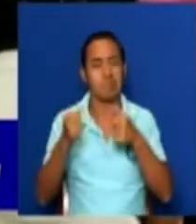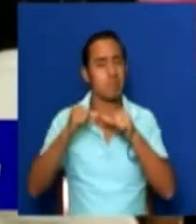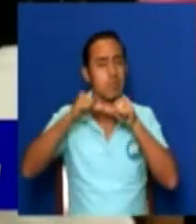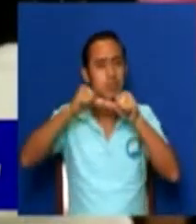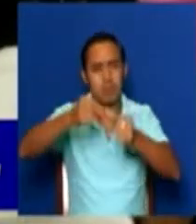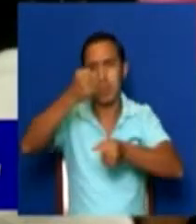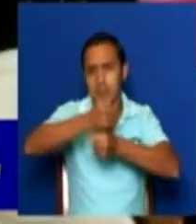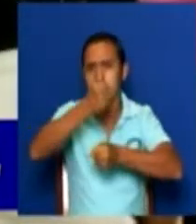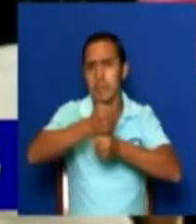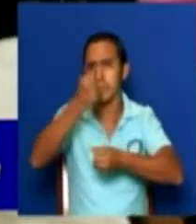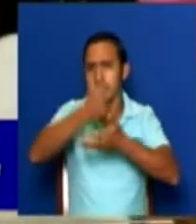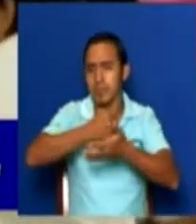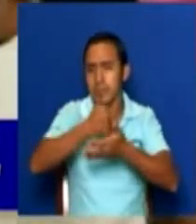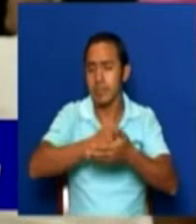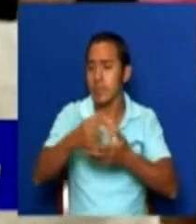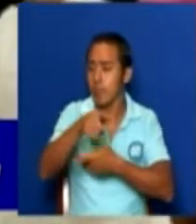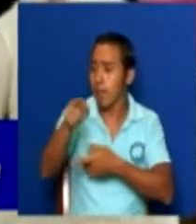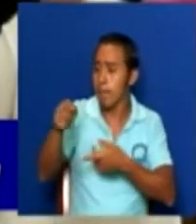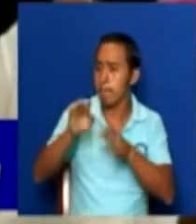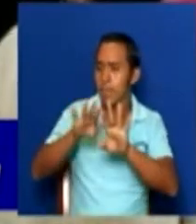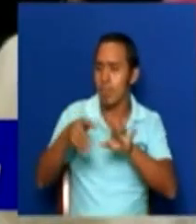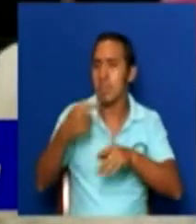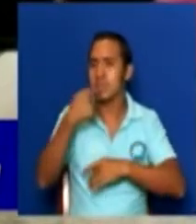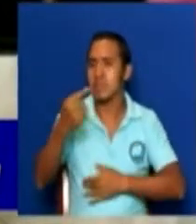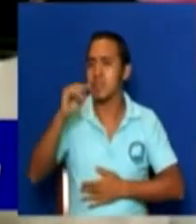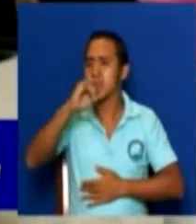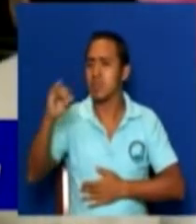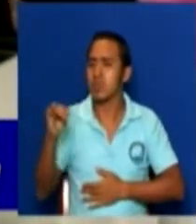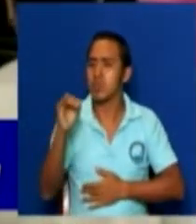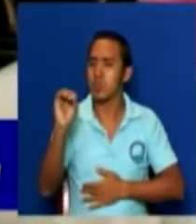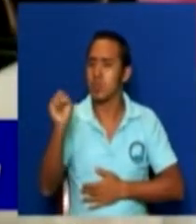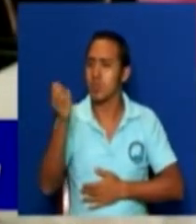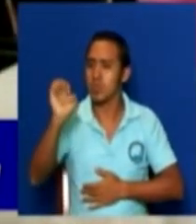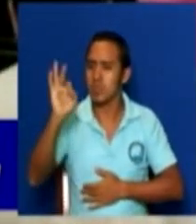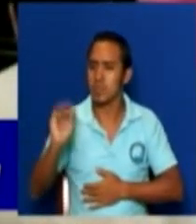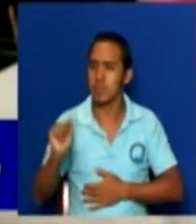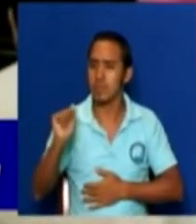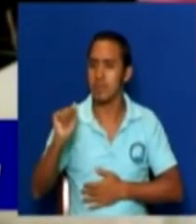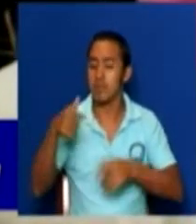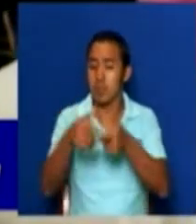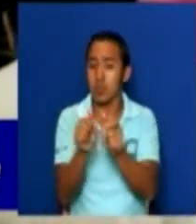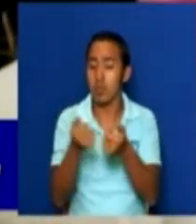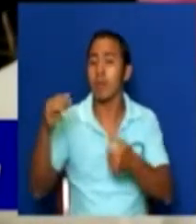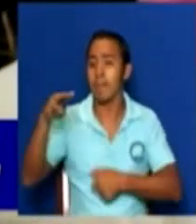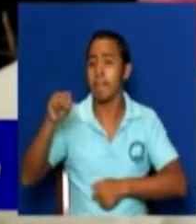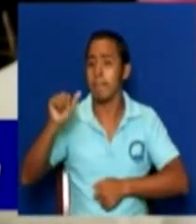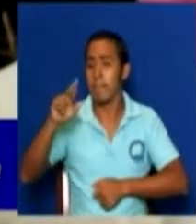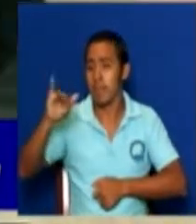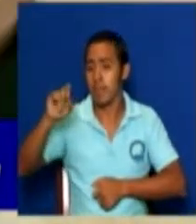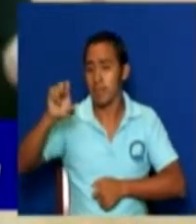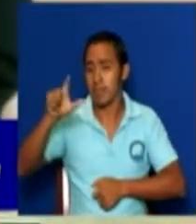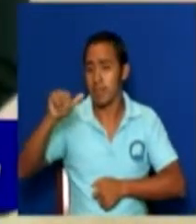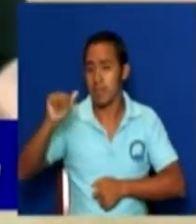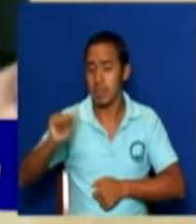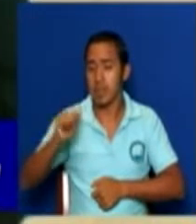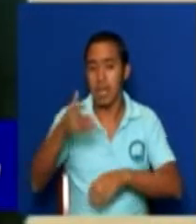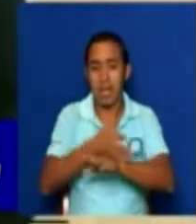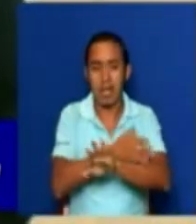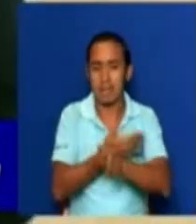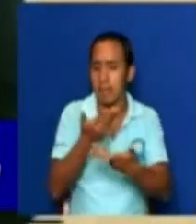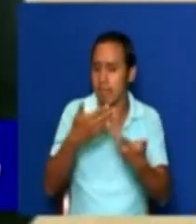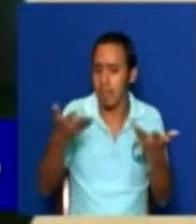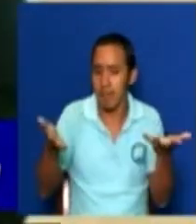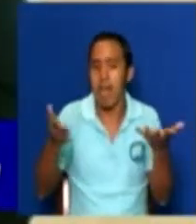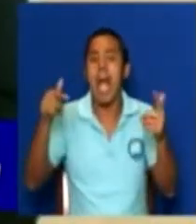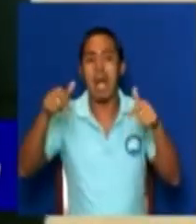en la lucha, como decía la compañera Josefa del Movimiento de Mujeres María Elena Cuadra, antes no teníamos ese